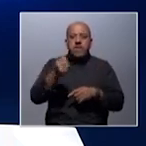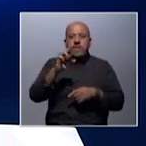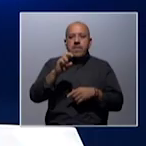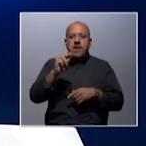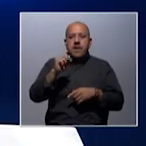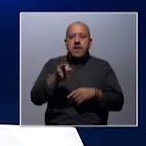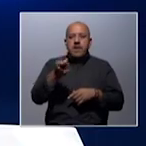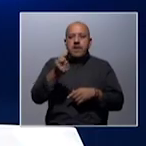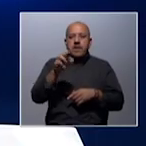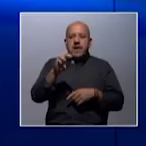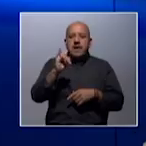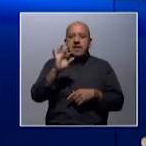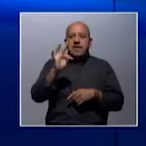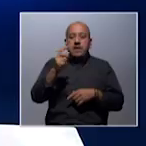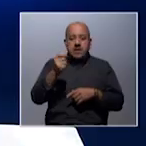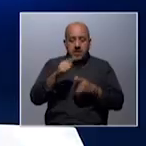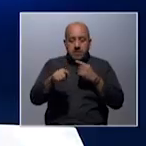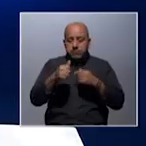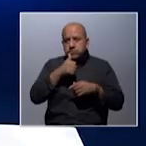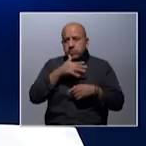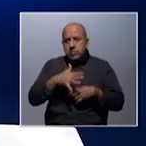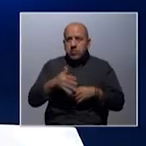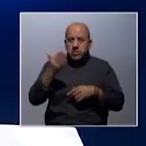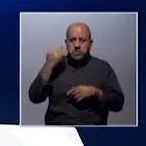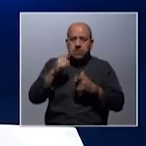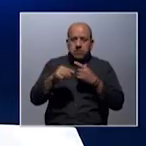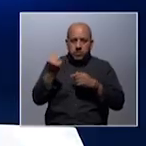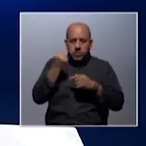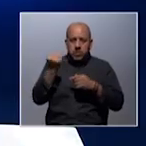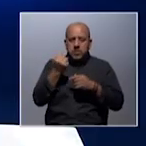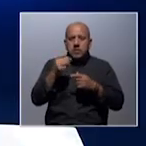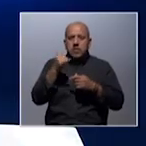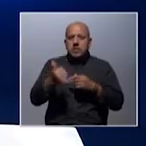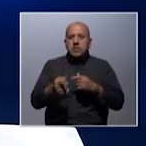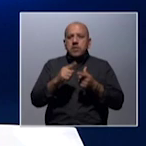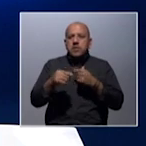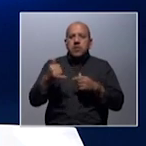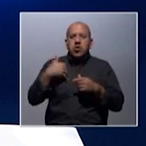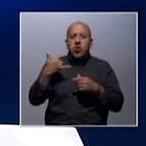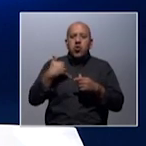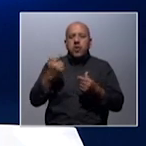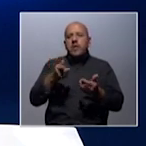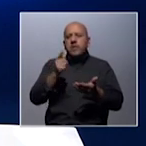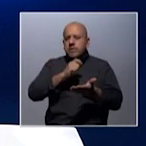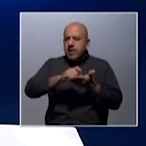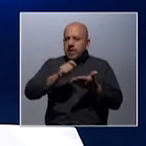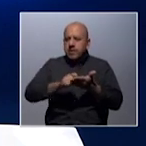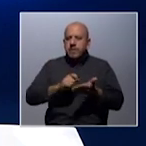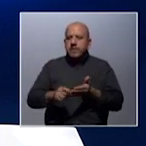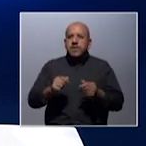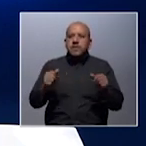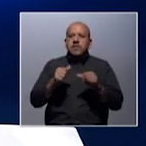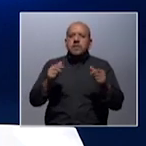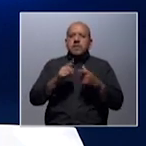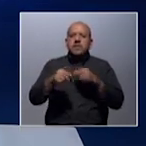historia importante dentro del carnaval. Decíamos, ¿no? Tiene unos letristas jóvenes ahora que le han dado otra impronta, que diseñaron un